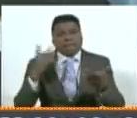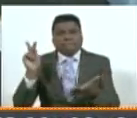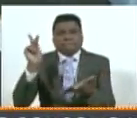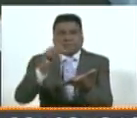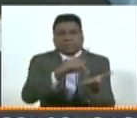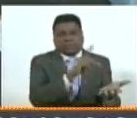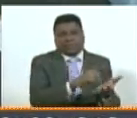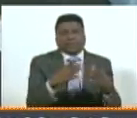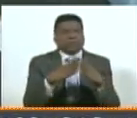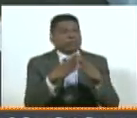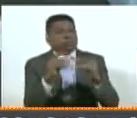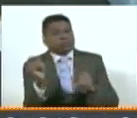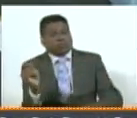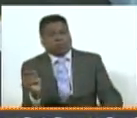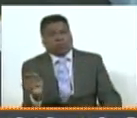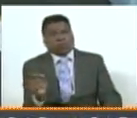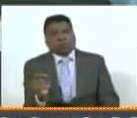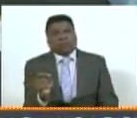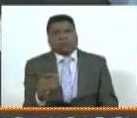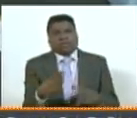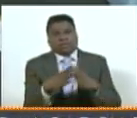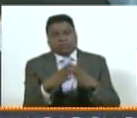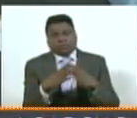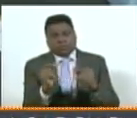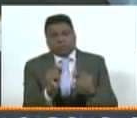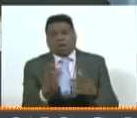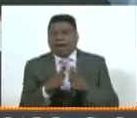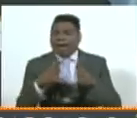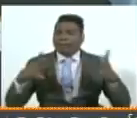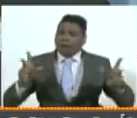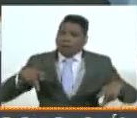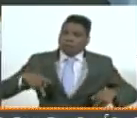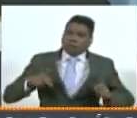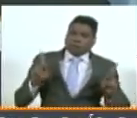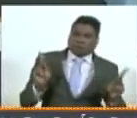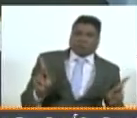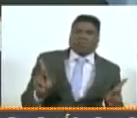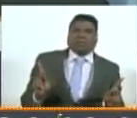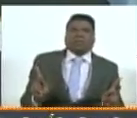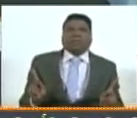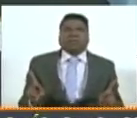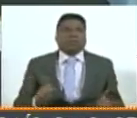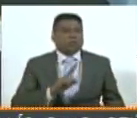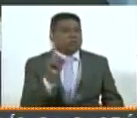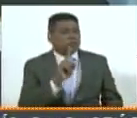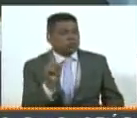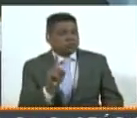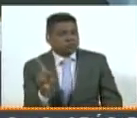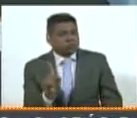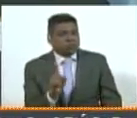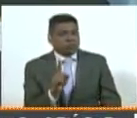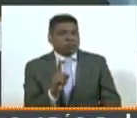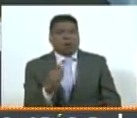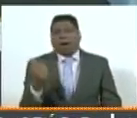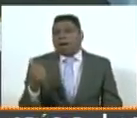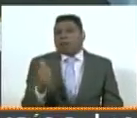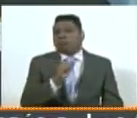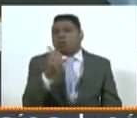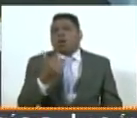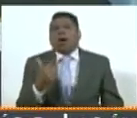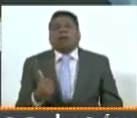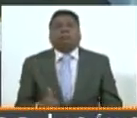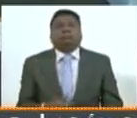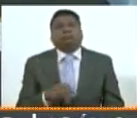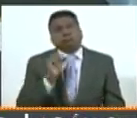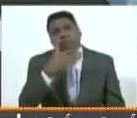de todos y todas es una gran oportunidad que no debe ser desaprovechada